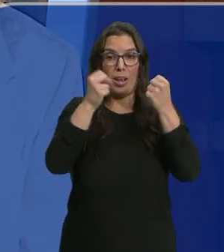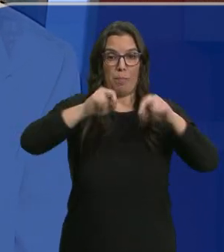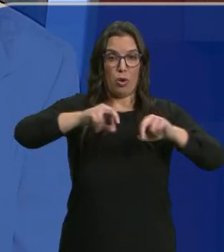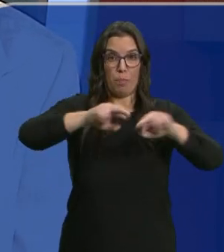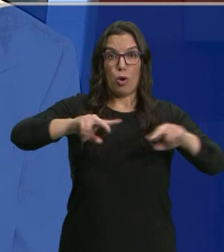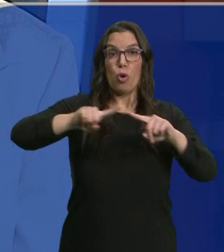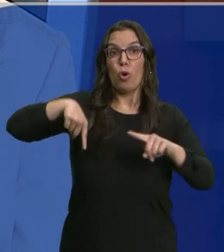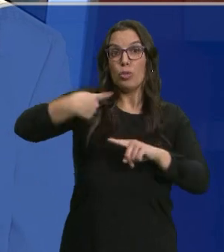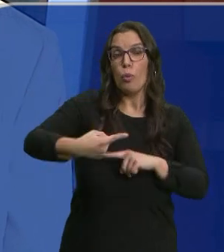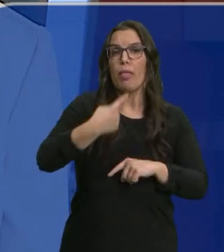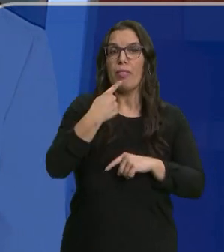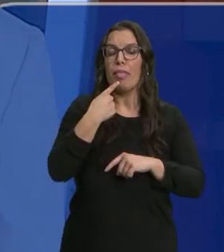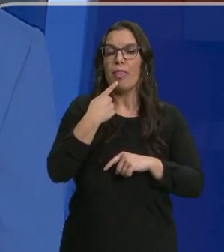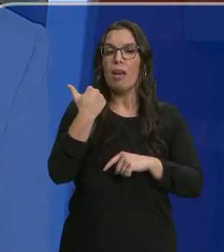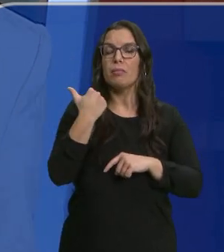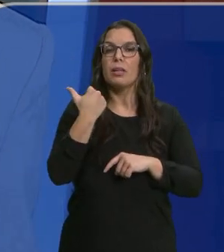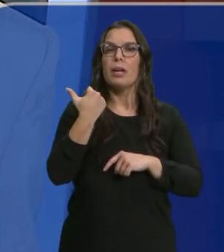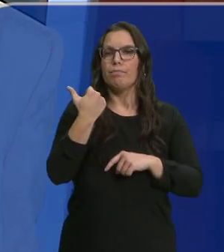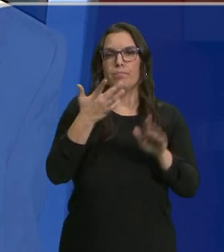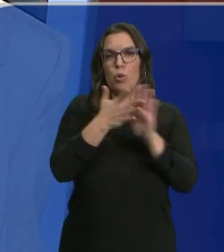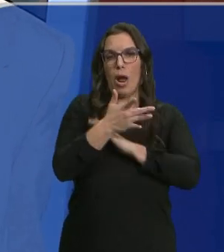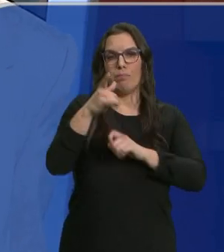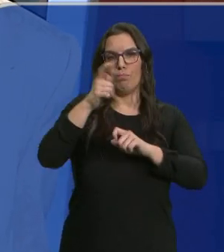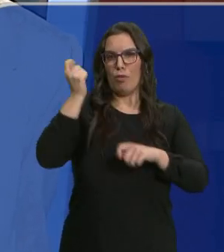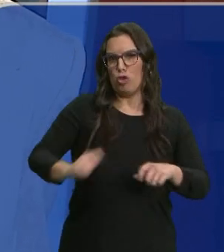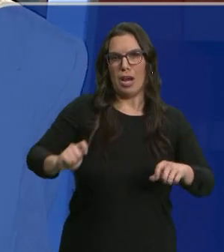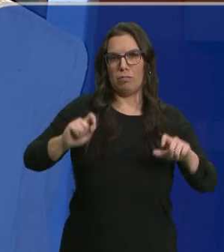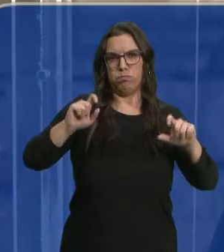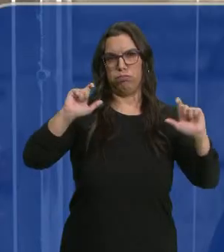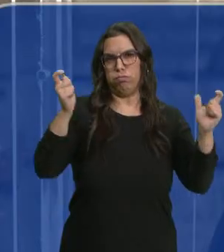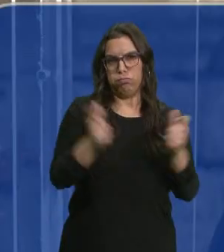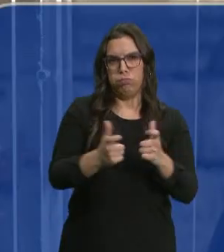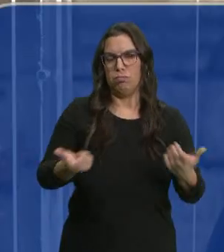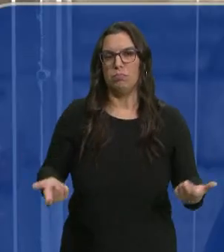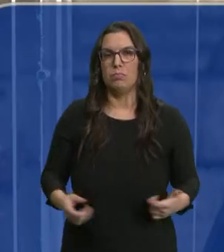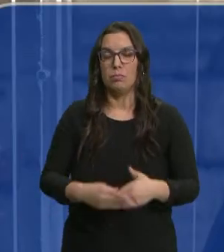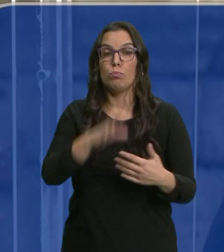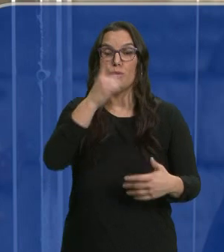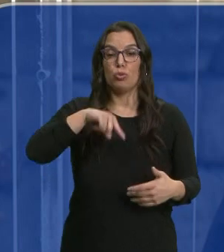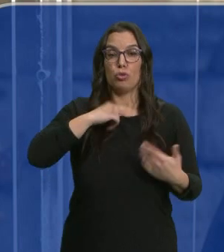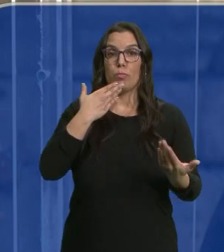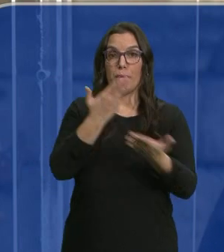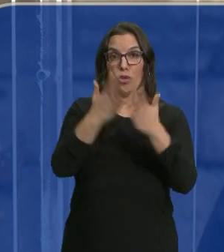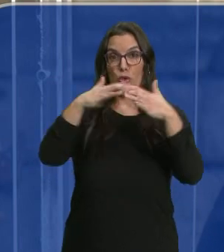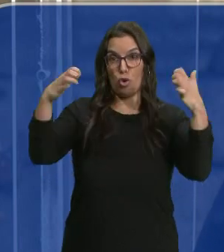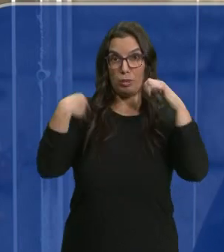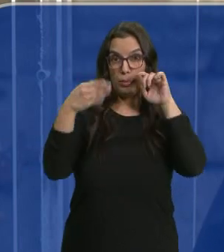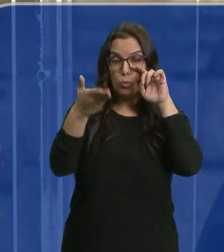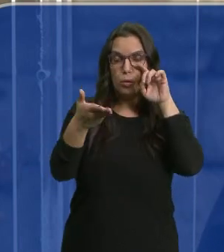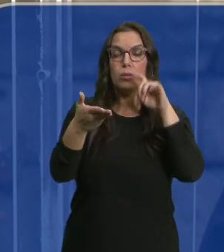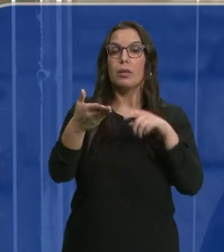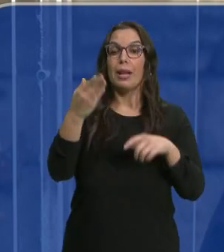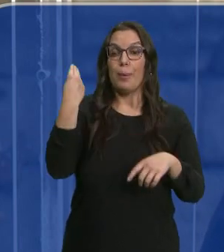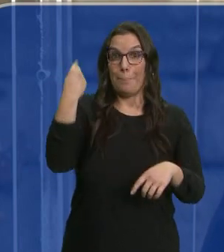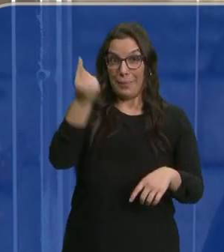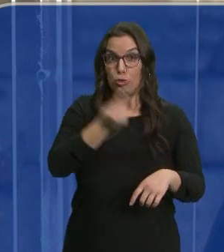provocando, asegura Luis Tudanca, un déficit de sanitarios. Por eso hemos pedido en las Cortes también que en